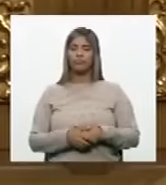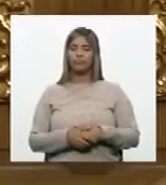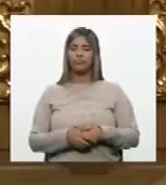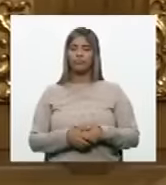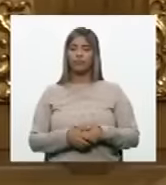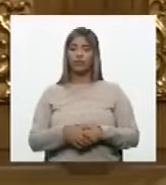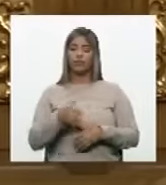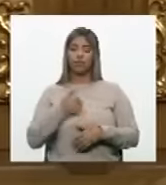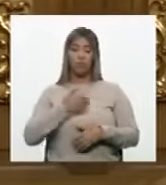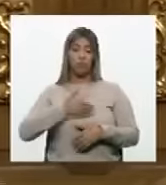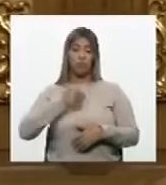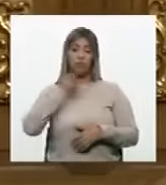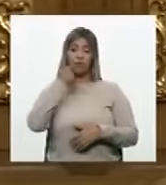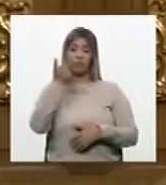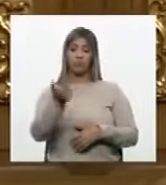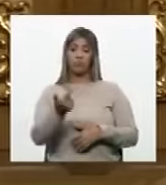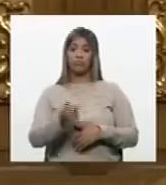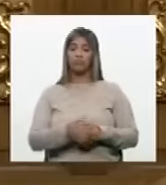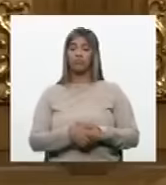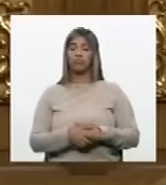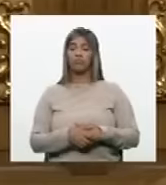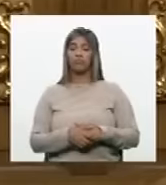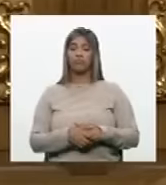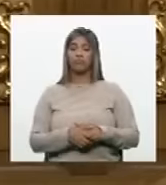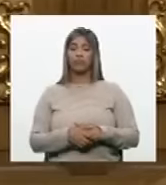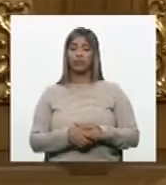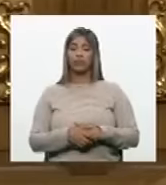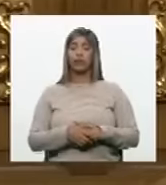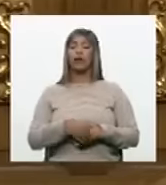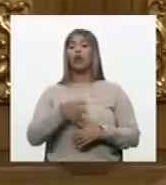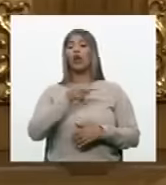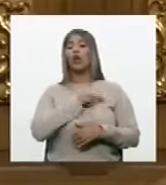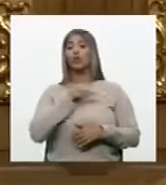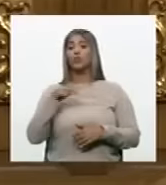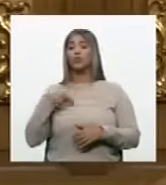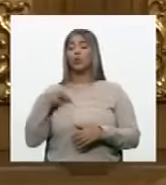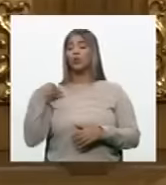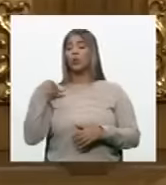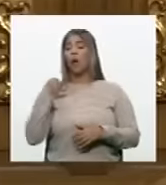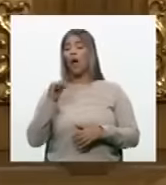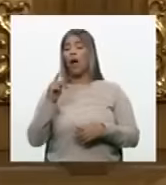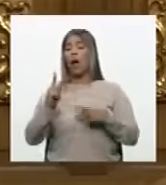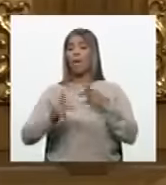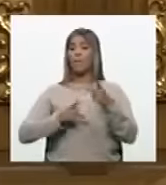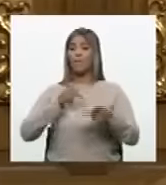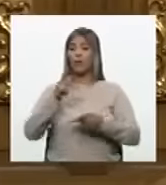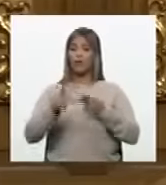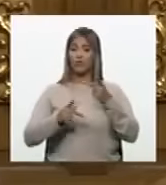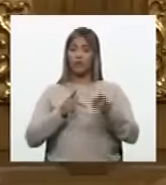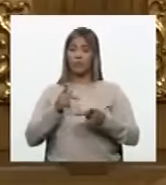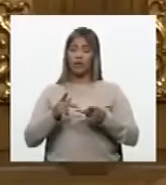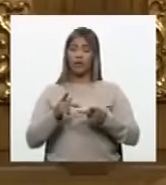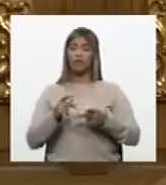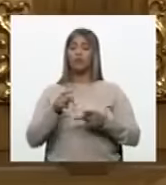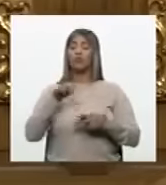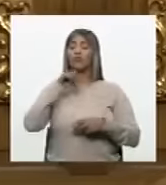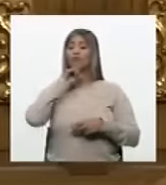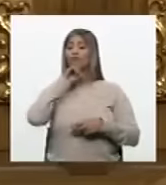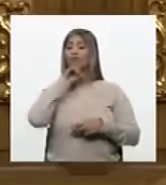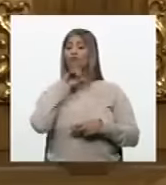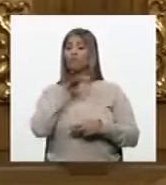Me atrevo a decir que nosotros tenemos un proceso inédito,